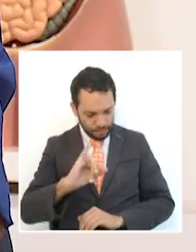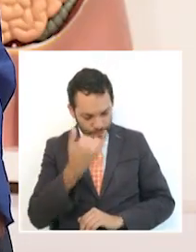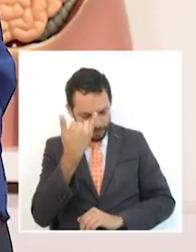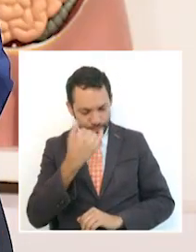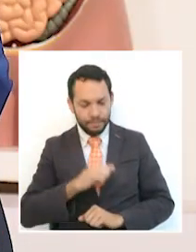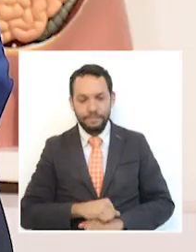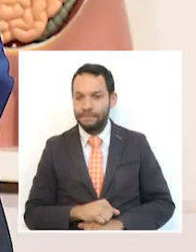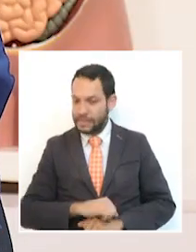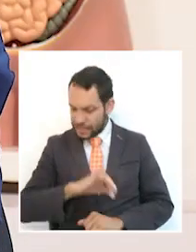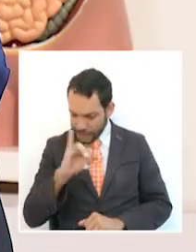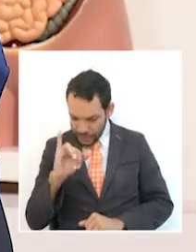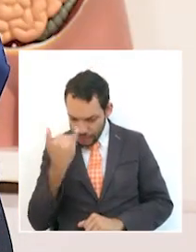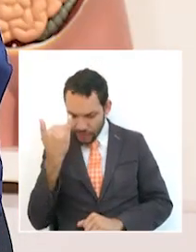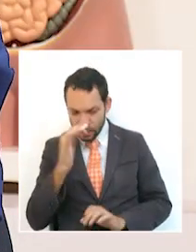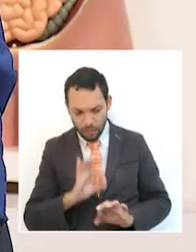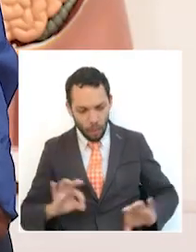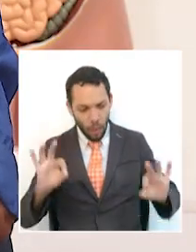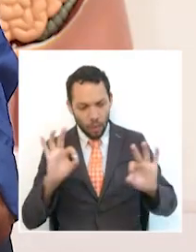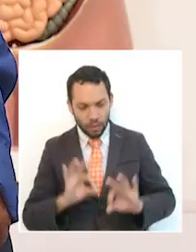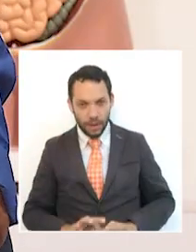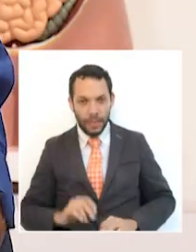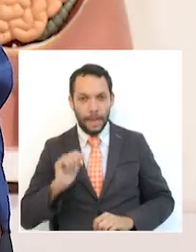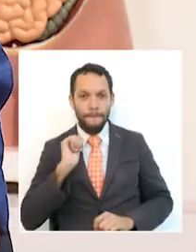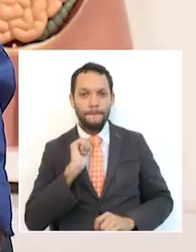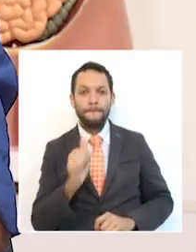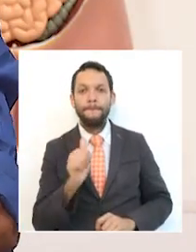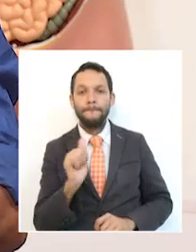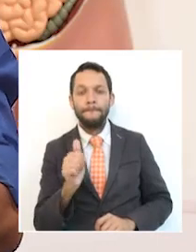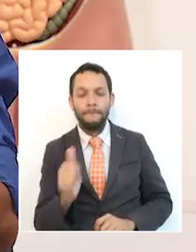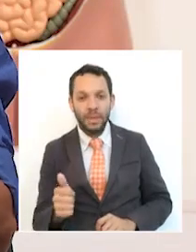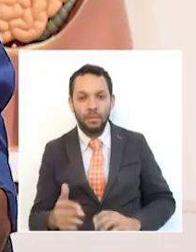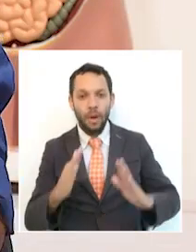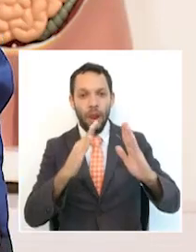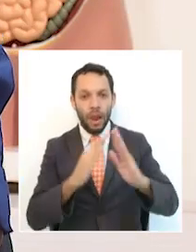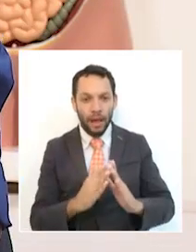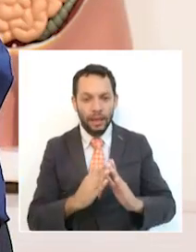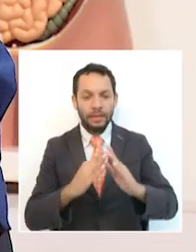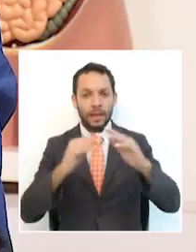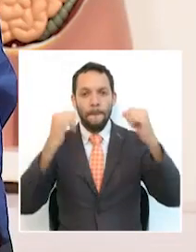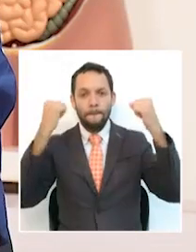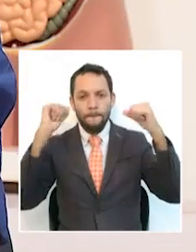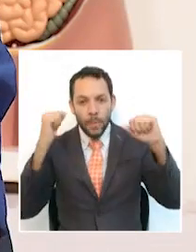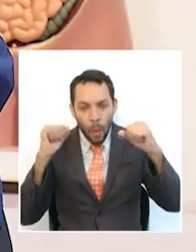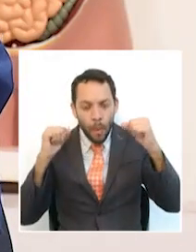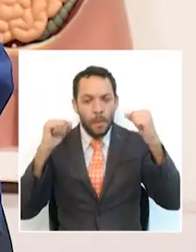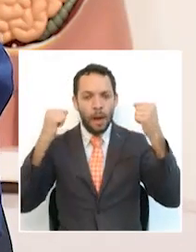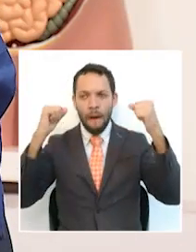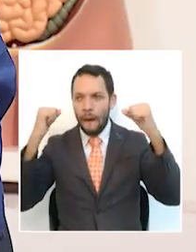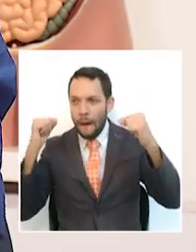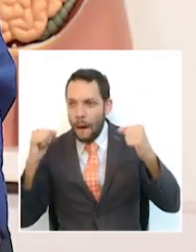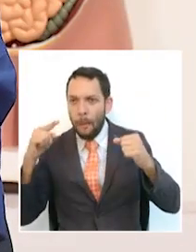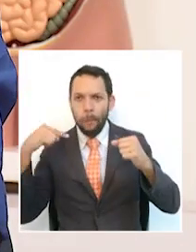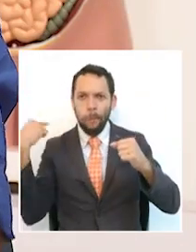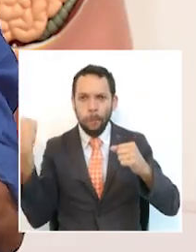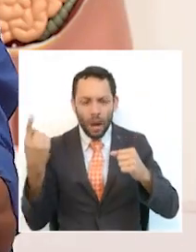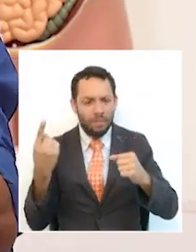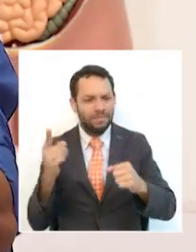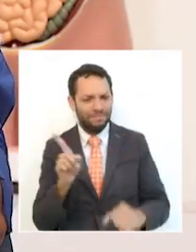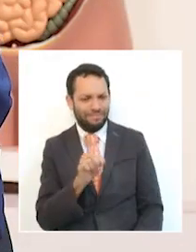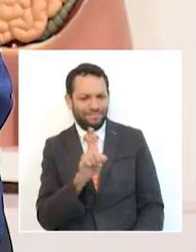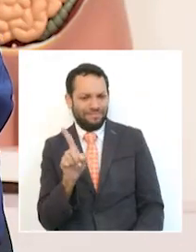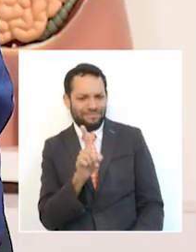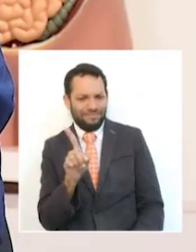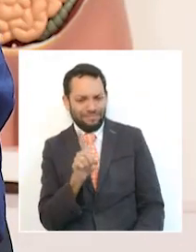mire qué tan importante usted que está en su casa de pronto asustada por tantas cosas que están pasando ahora no tiene por qué asustarse